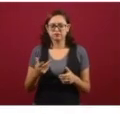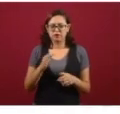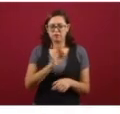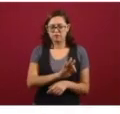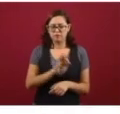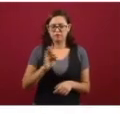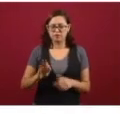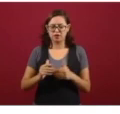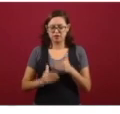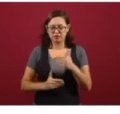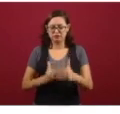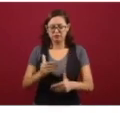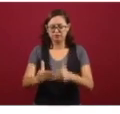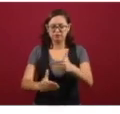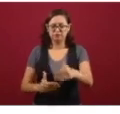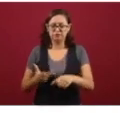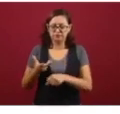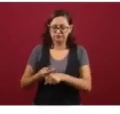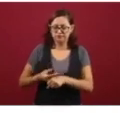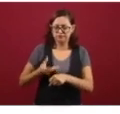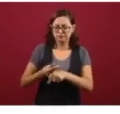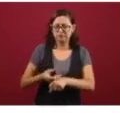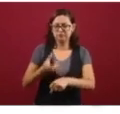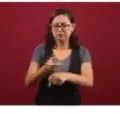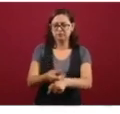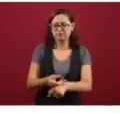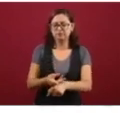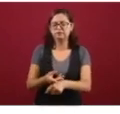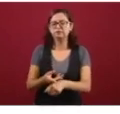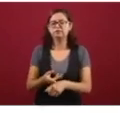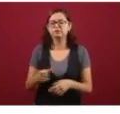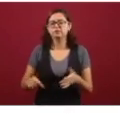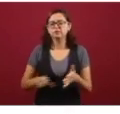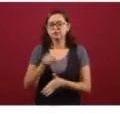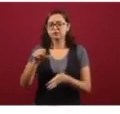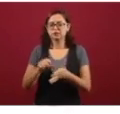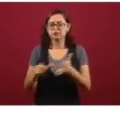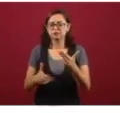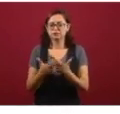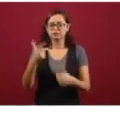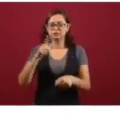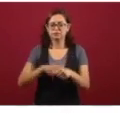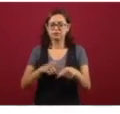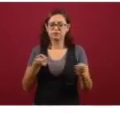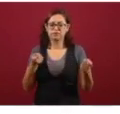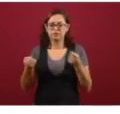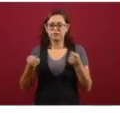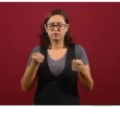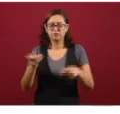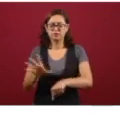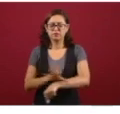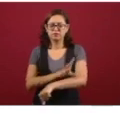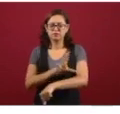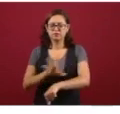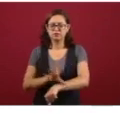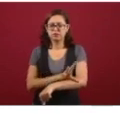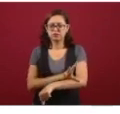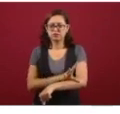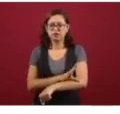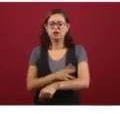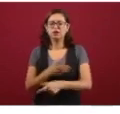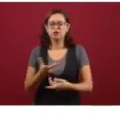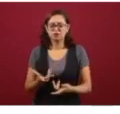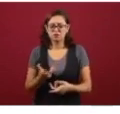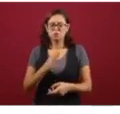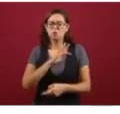en conciliación con el Centro Nacional de Control de Energía, se ofrece estos mantenimientos